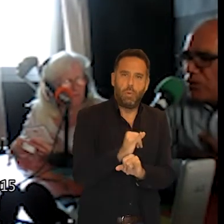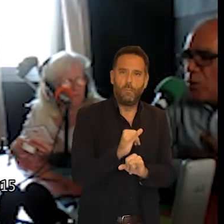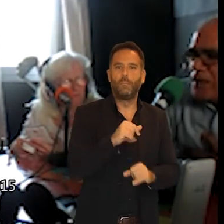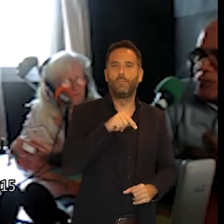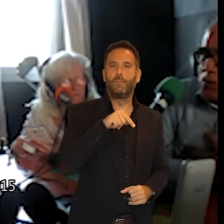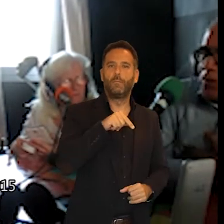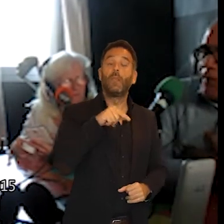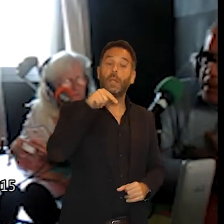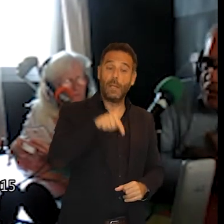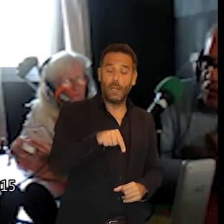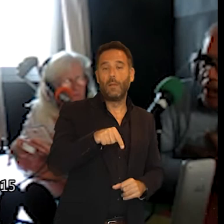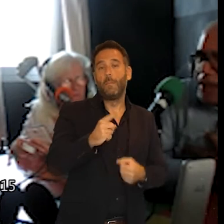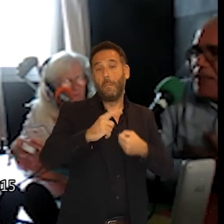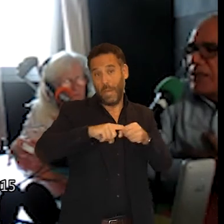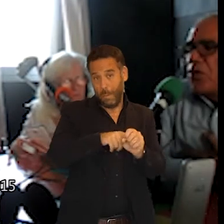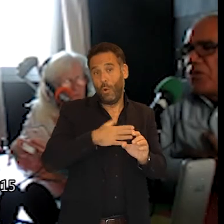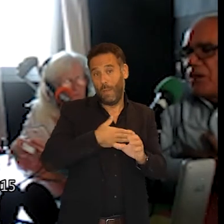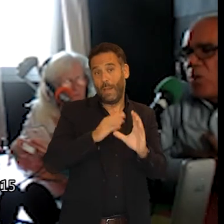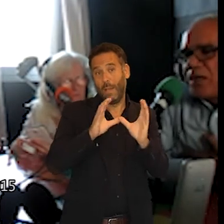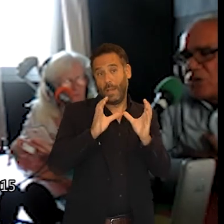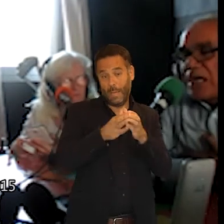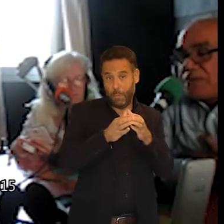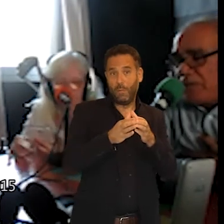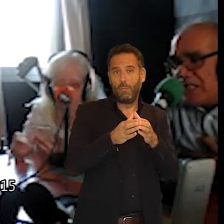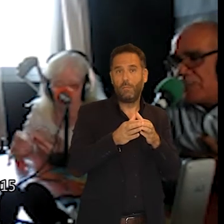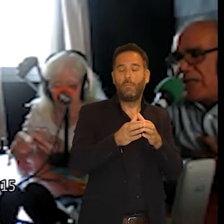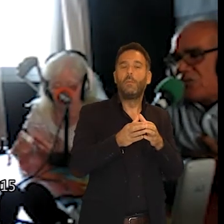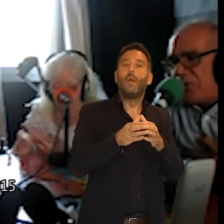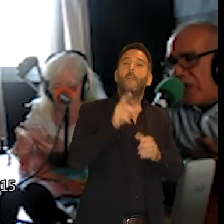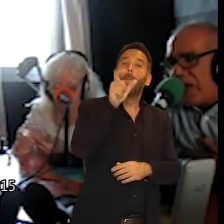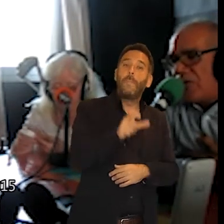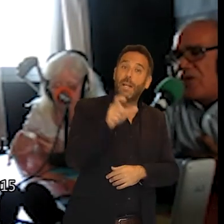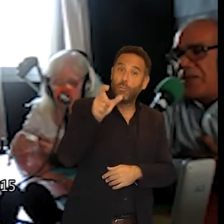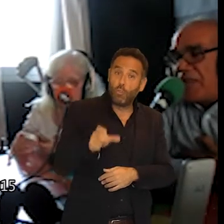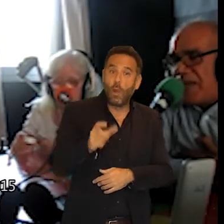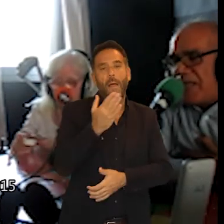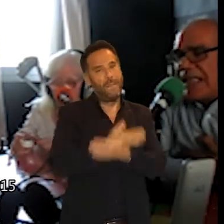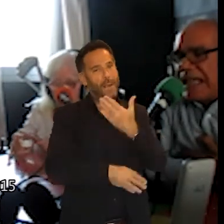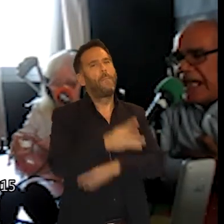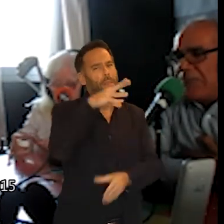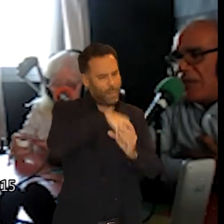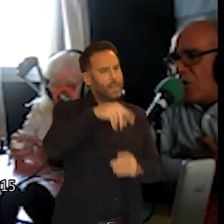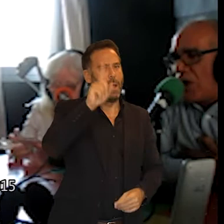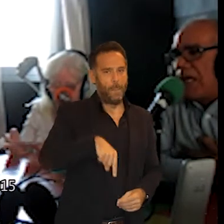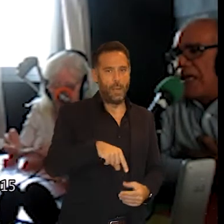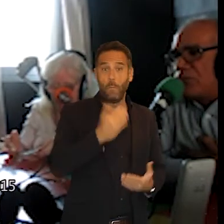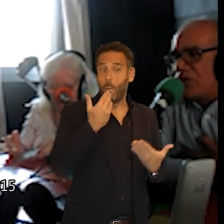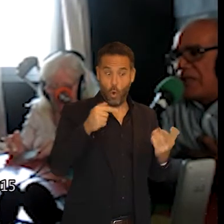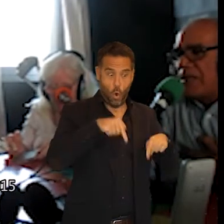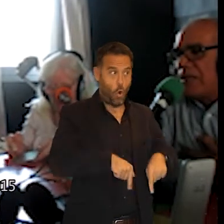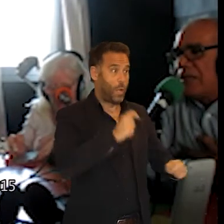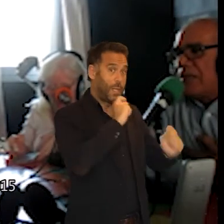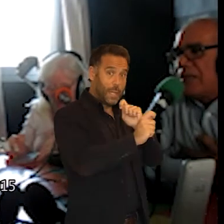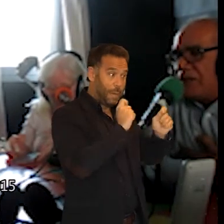formando parte de este programa ha estado integrado por personas con discapacidad. Tenemos en el estudio